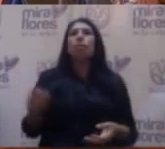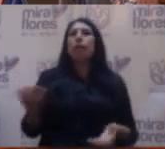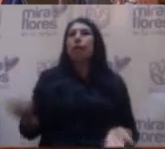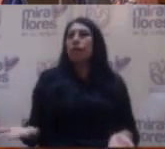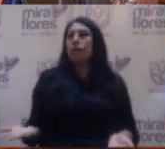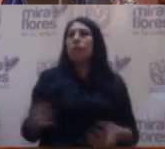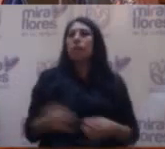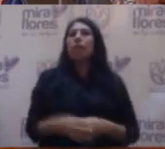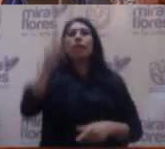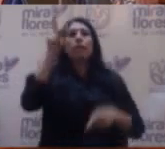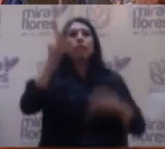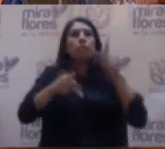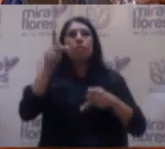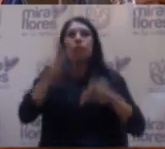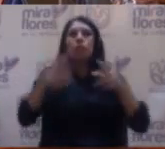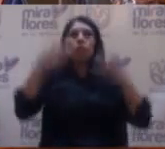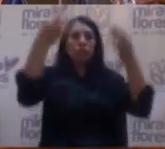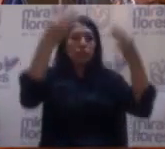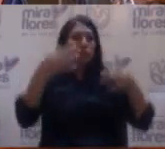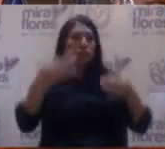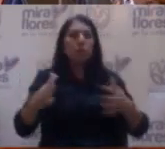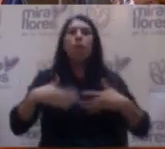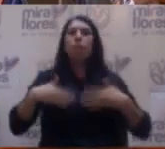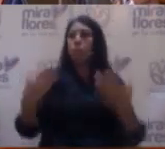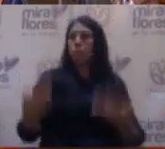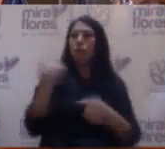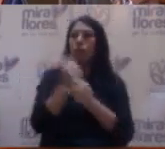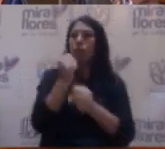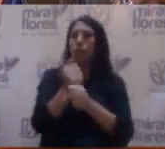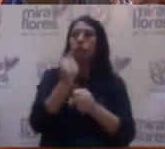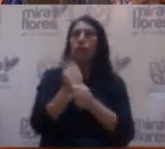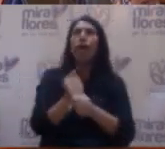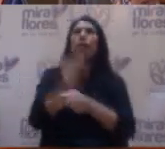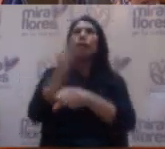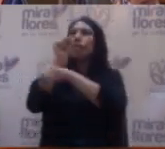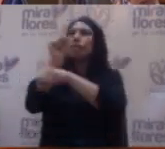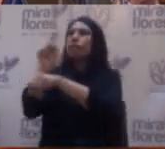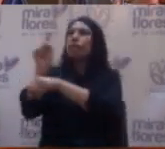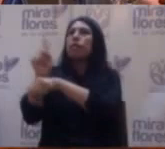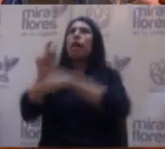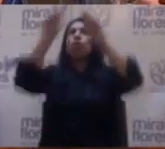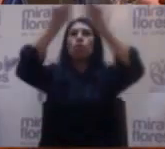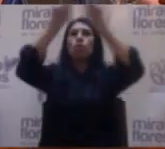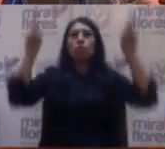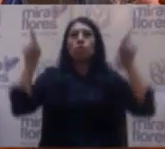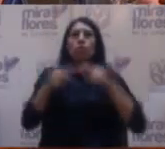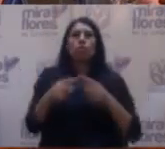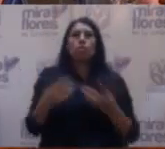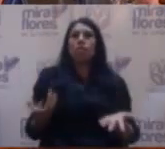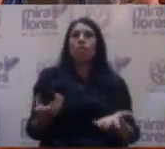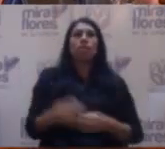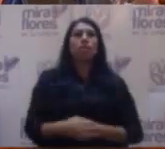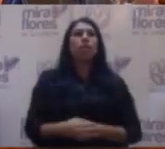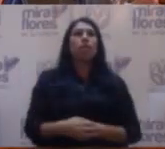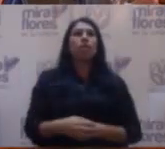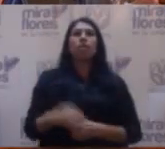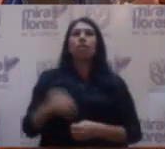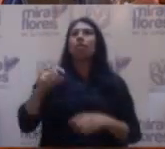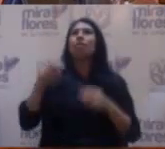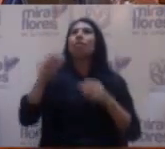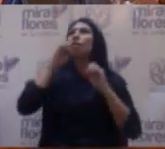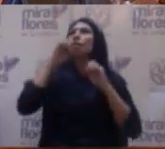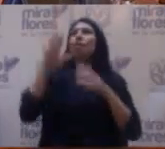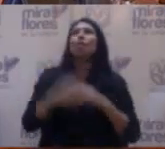funcionarios administrativos empiecen ya a trabajar en la parte educativa, poniendo, no basta con poner un banner que diga